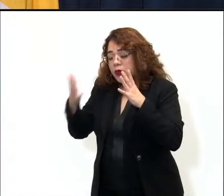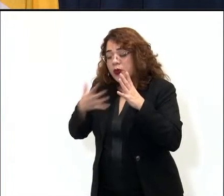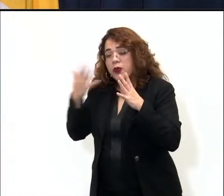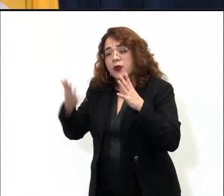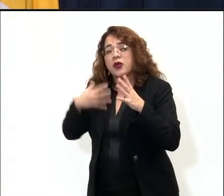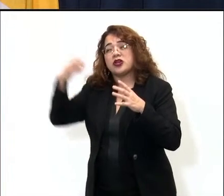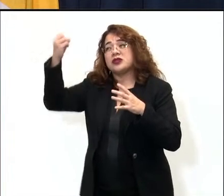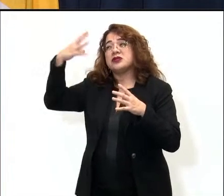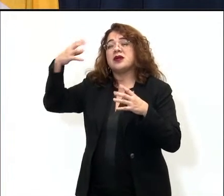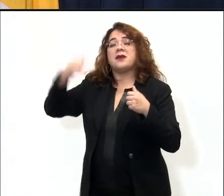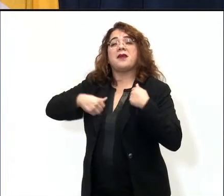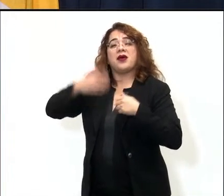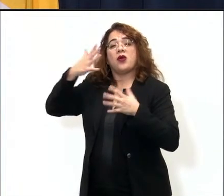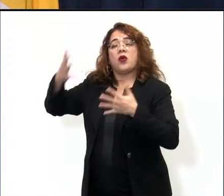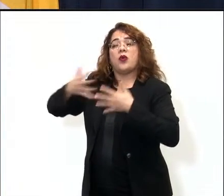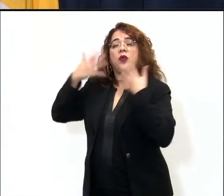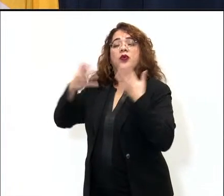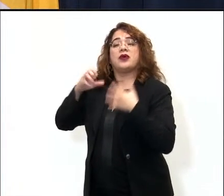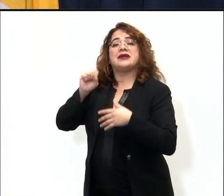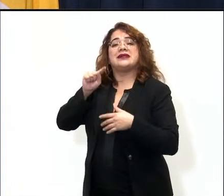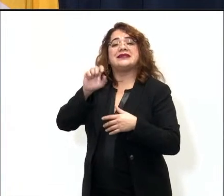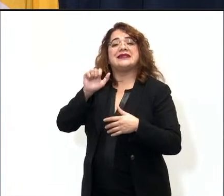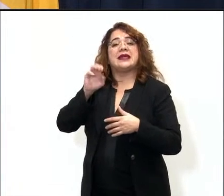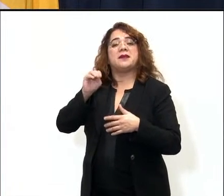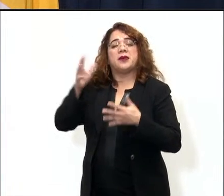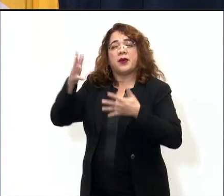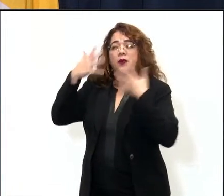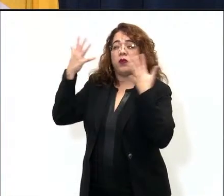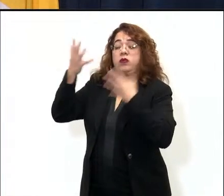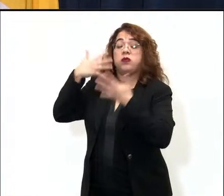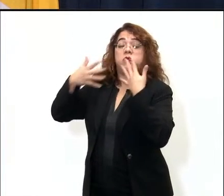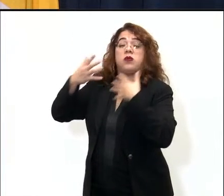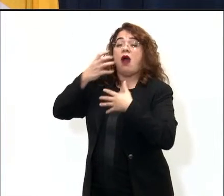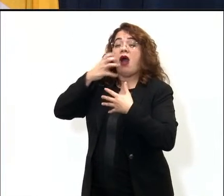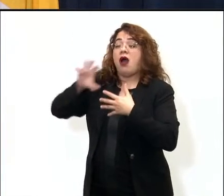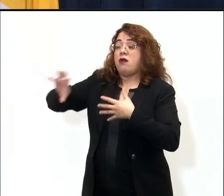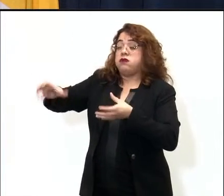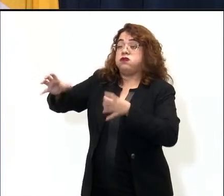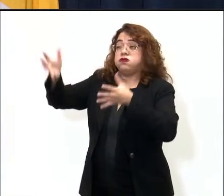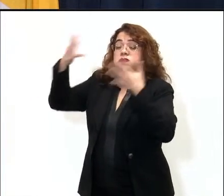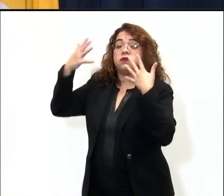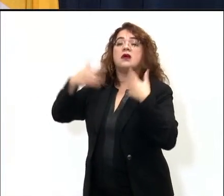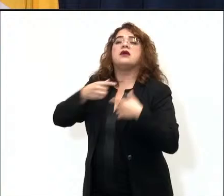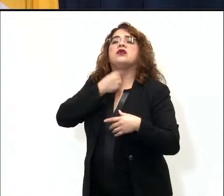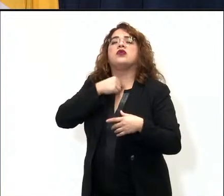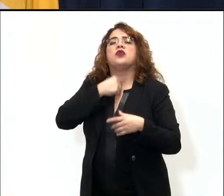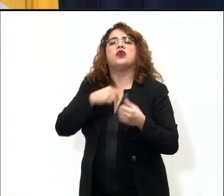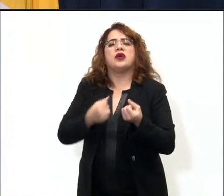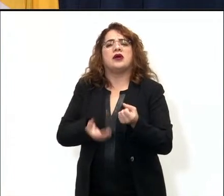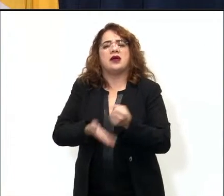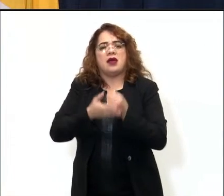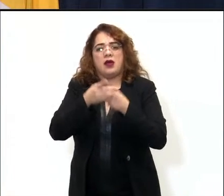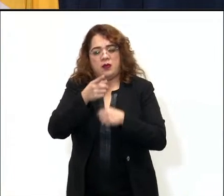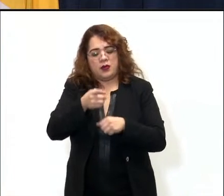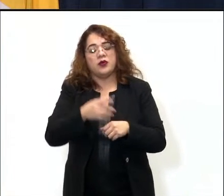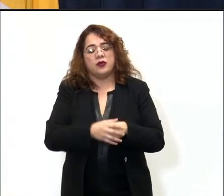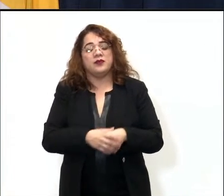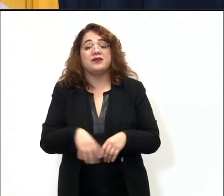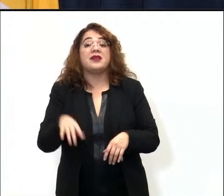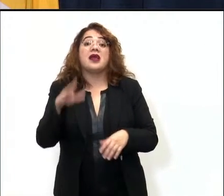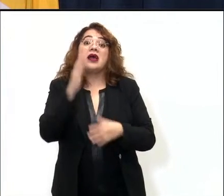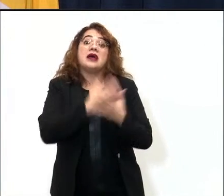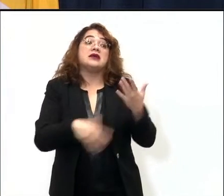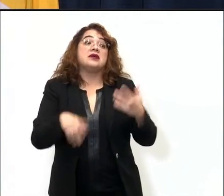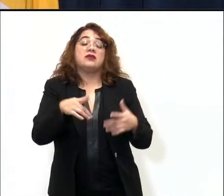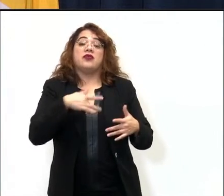aquellas personas que quizás tengan tos. Recuerde que la dificultad para respirar es una emergencia médica, así que